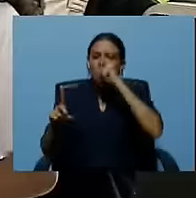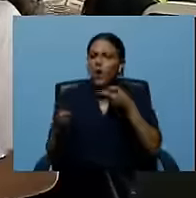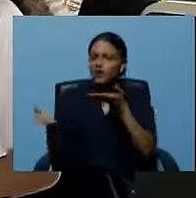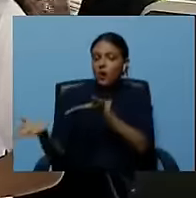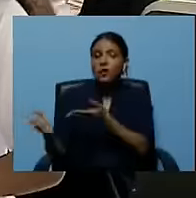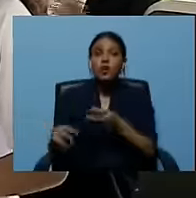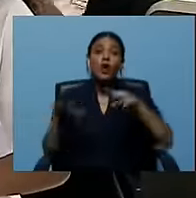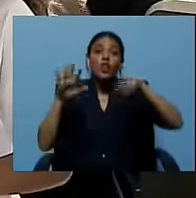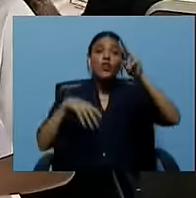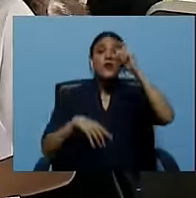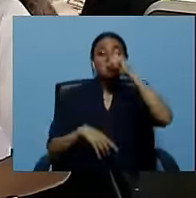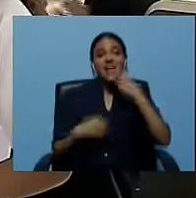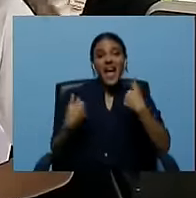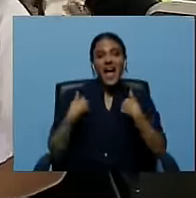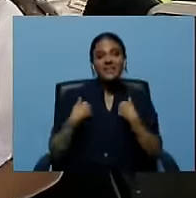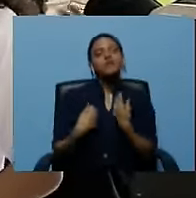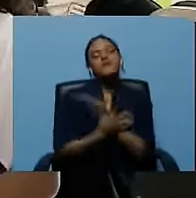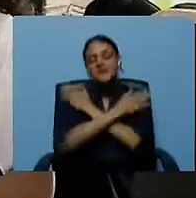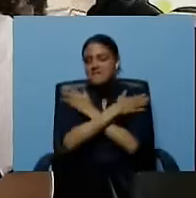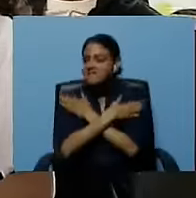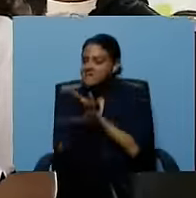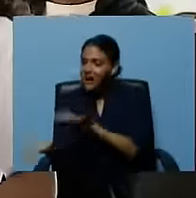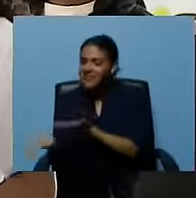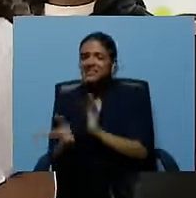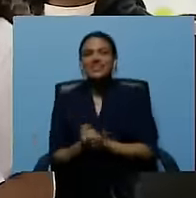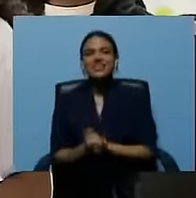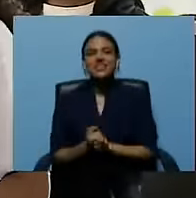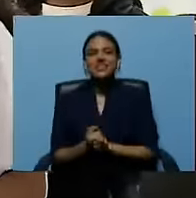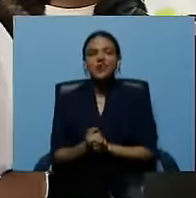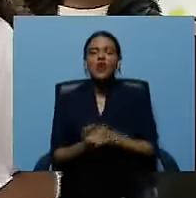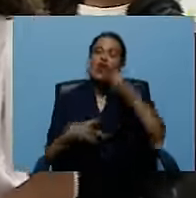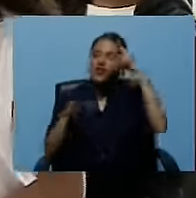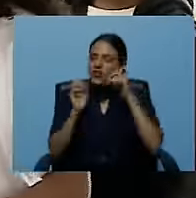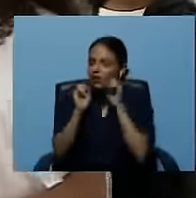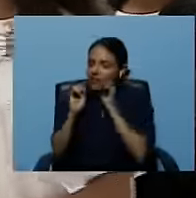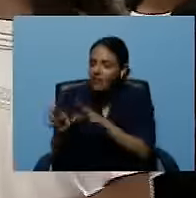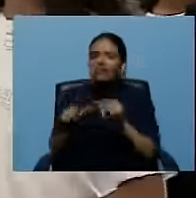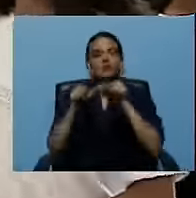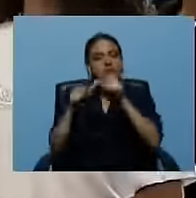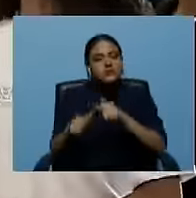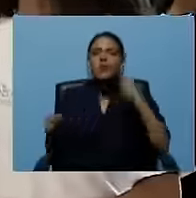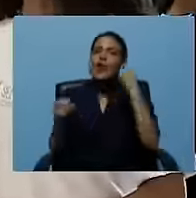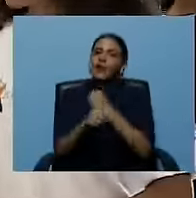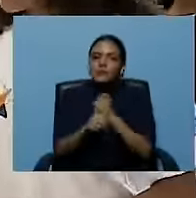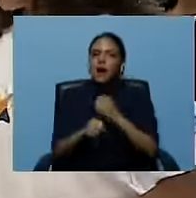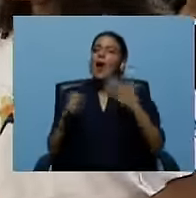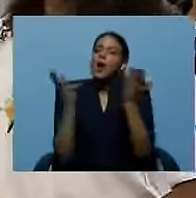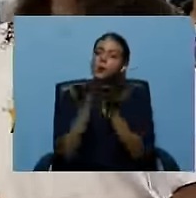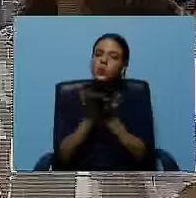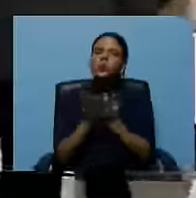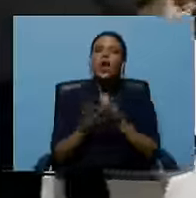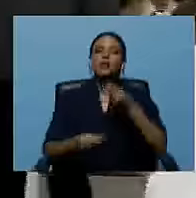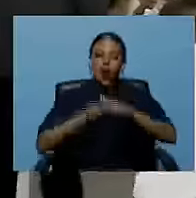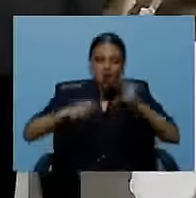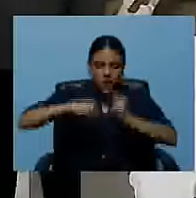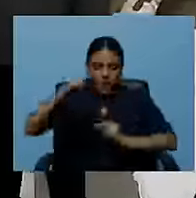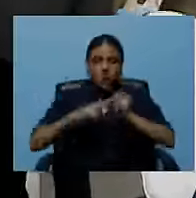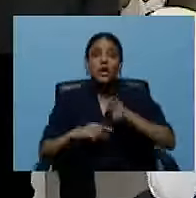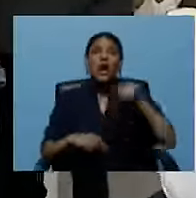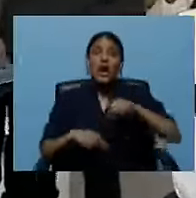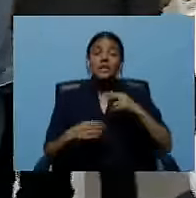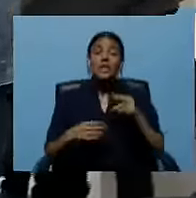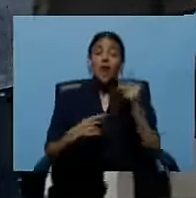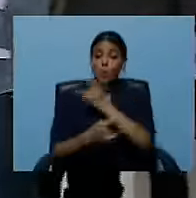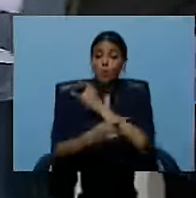12 años. Te felicito, ¿viste? Bueno, que Dios las bendiga. Sigan estudiando, formándose. Y esta universidad es para